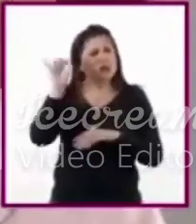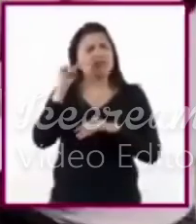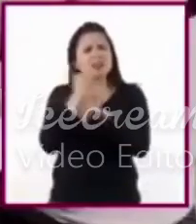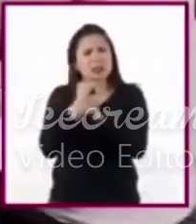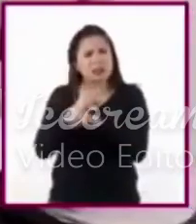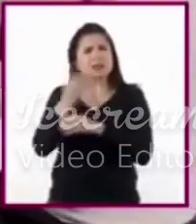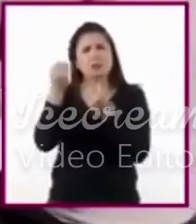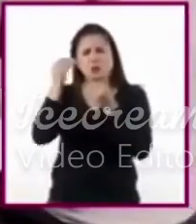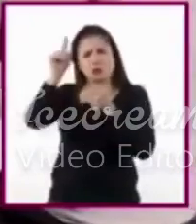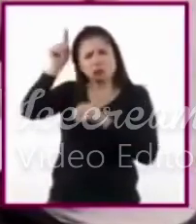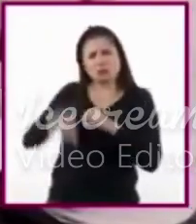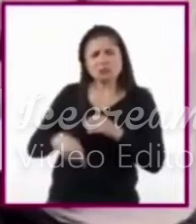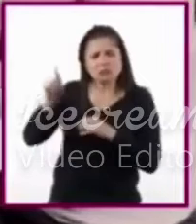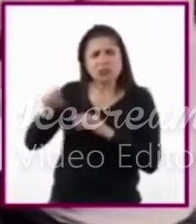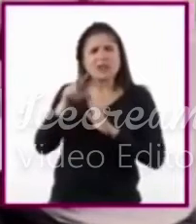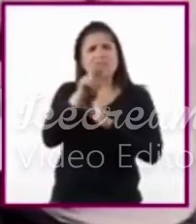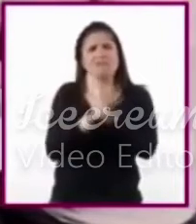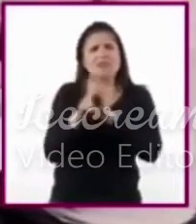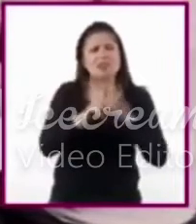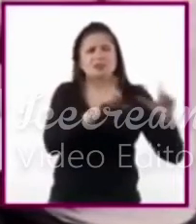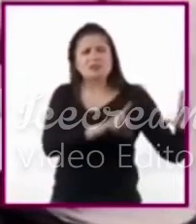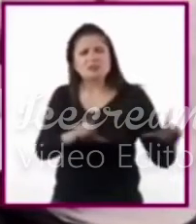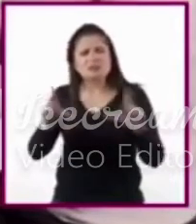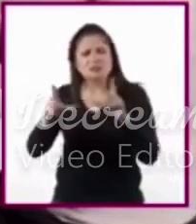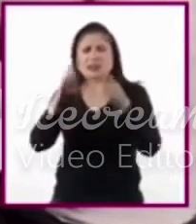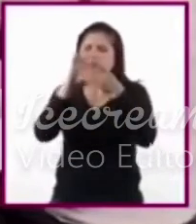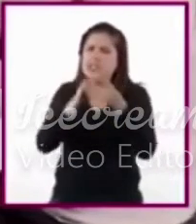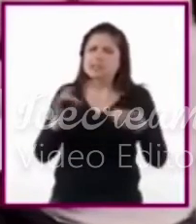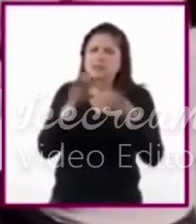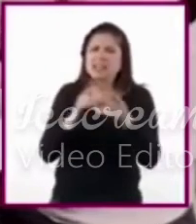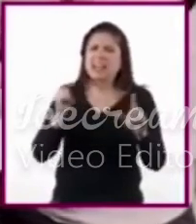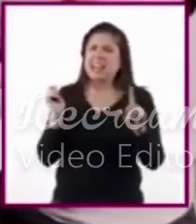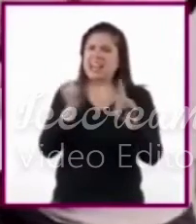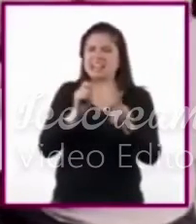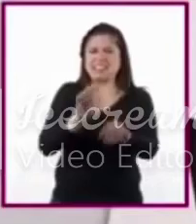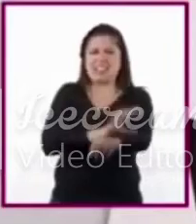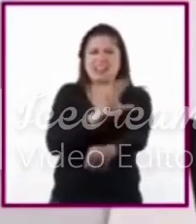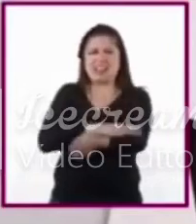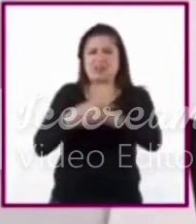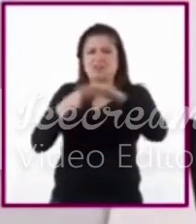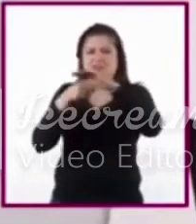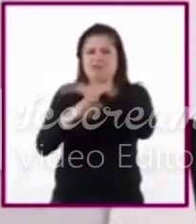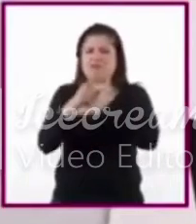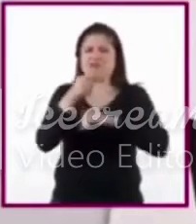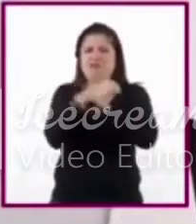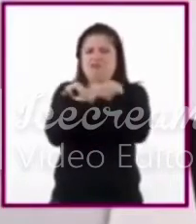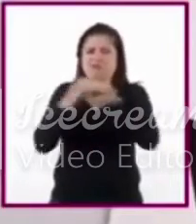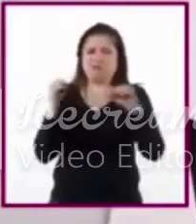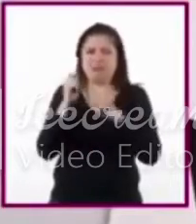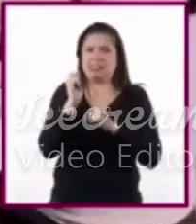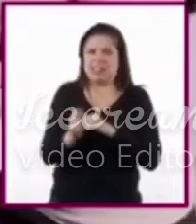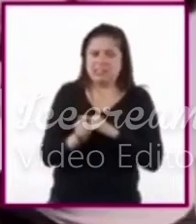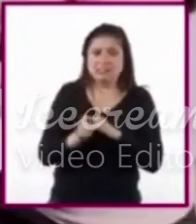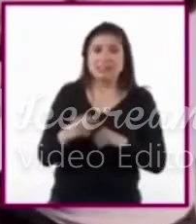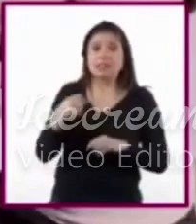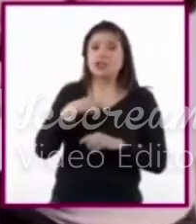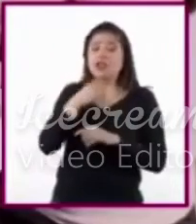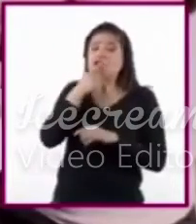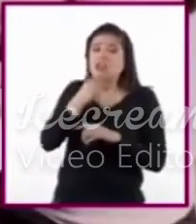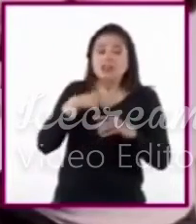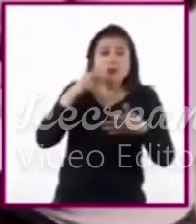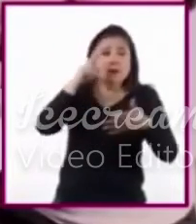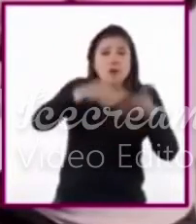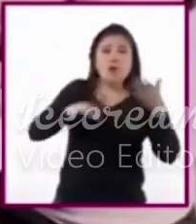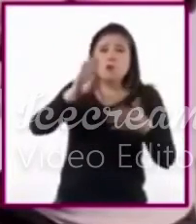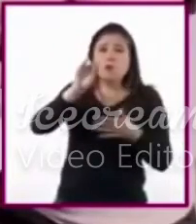del tema, entre ellas un video y un documento que explican lo que es la energía nuclear. Yo encontré un blog que menciona el debate que hay